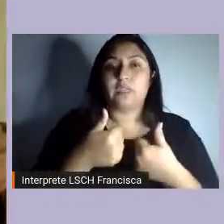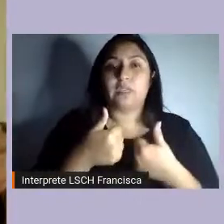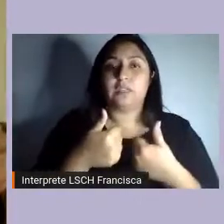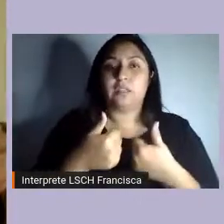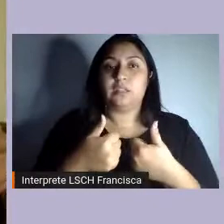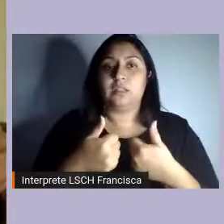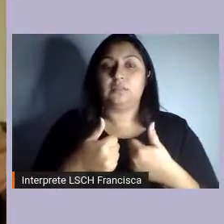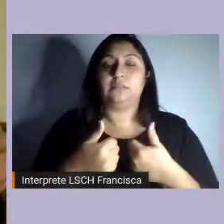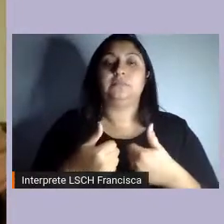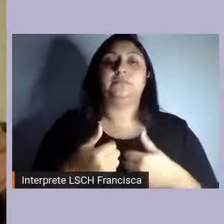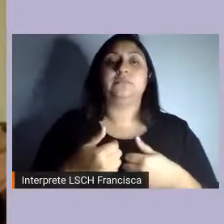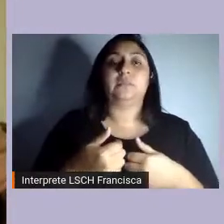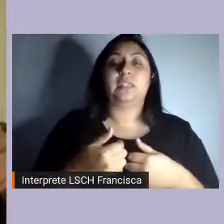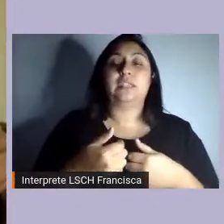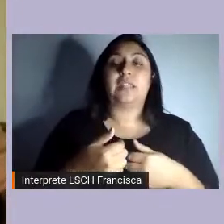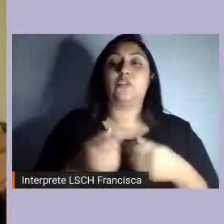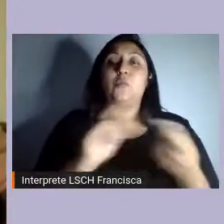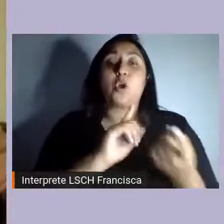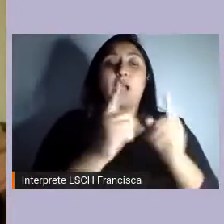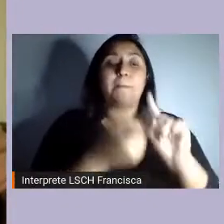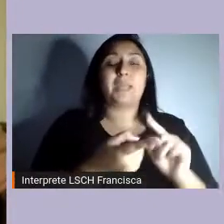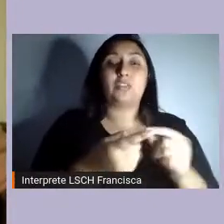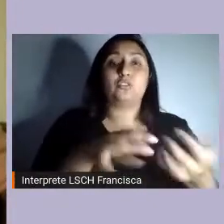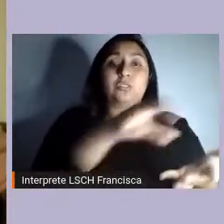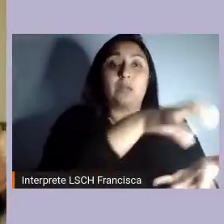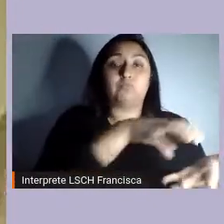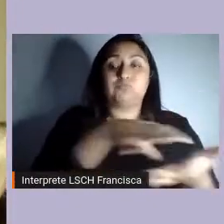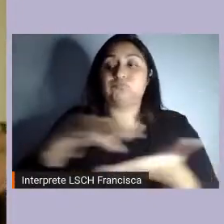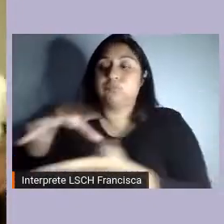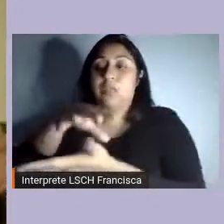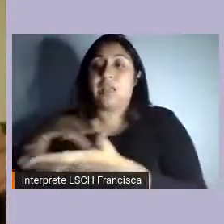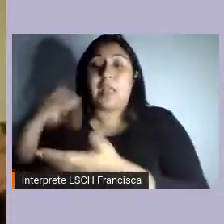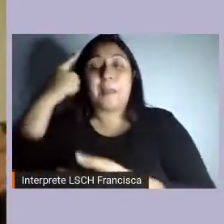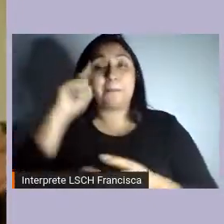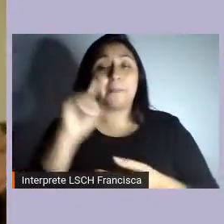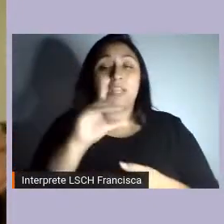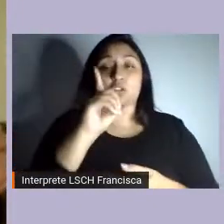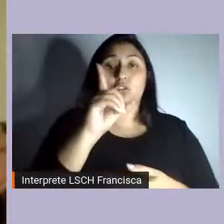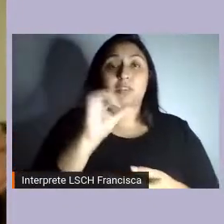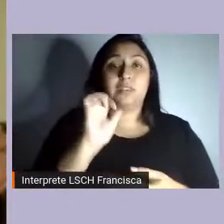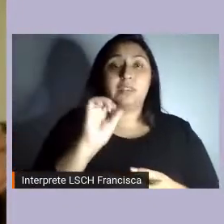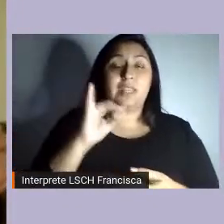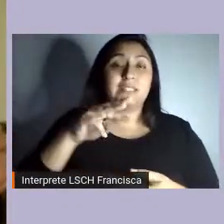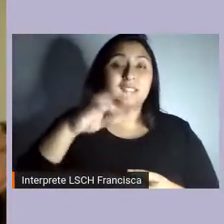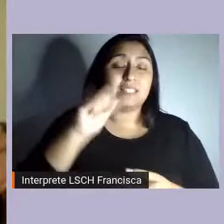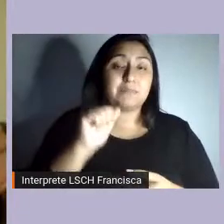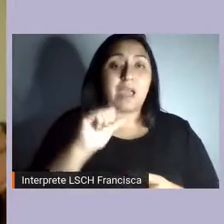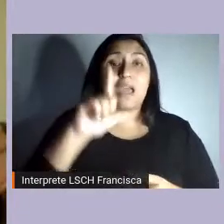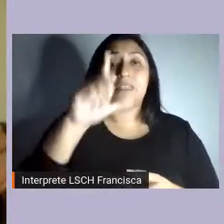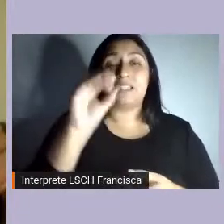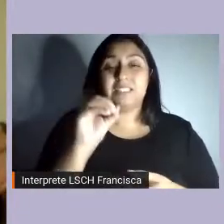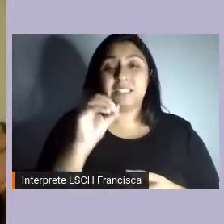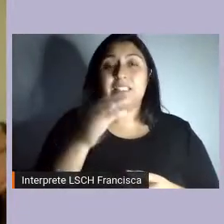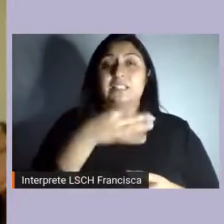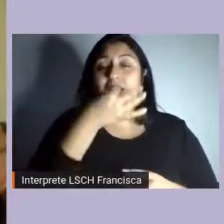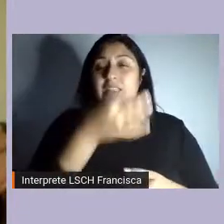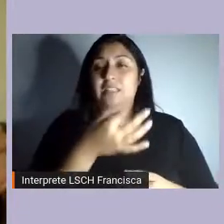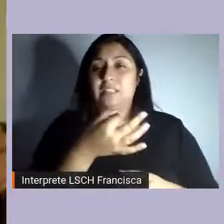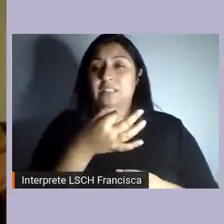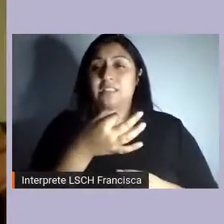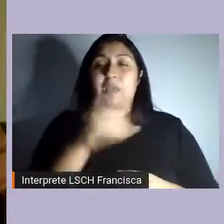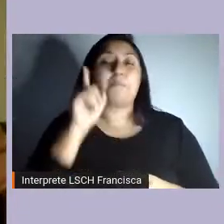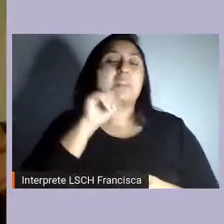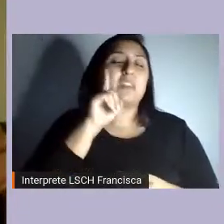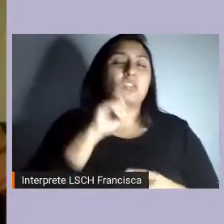movimiento y trasladándose de ciudad. Pero en la décima del 70 aparece, fue engañándonos muy bien. Pero eso no está confirmado que esté